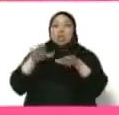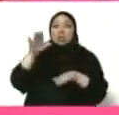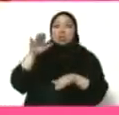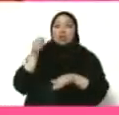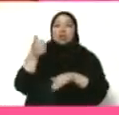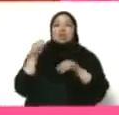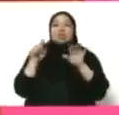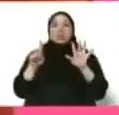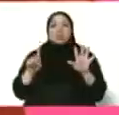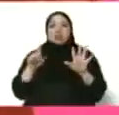Venezuela, no abrieron la boca.